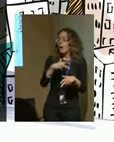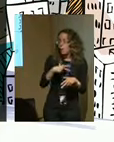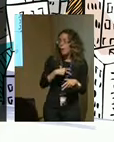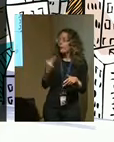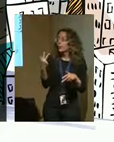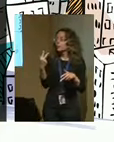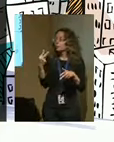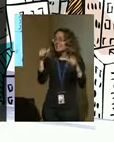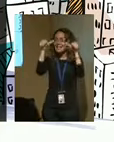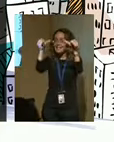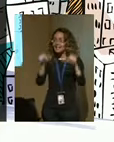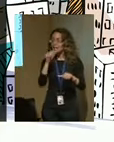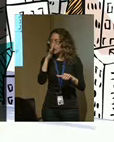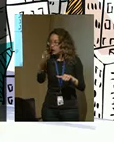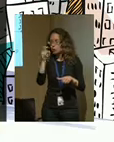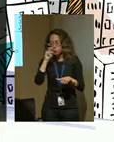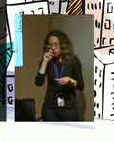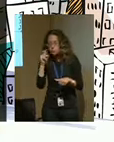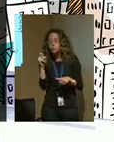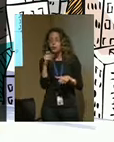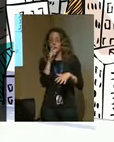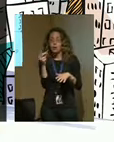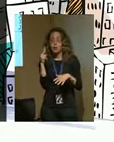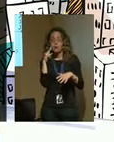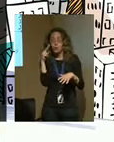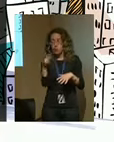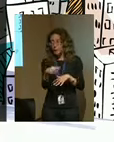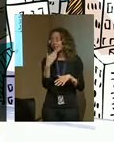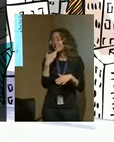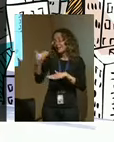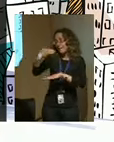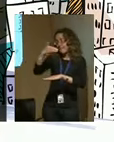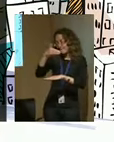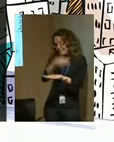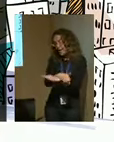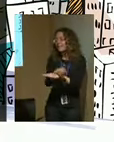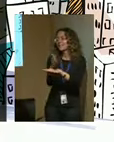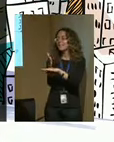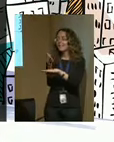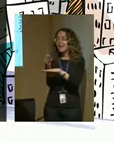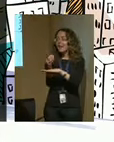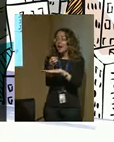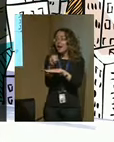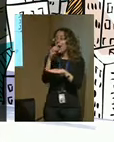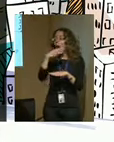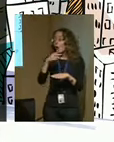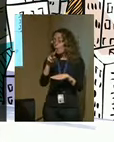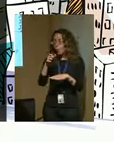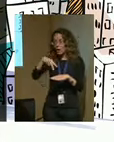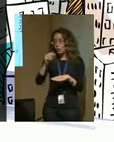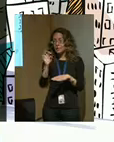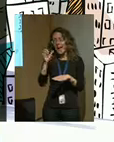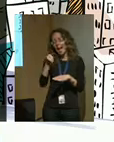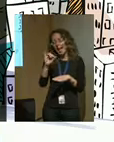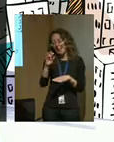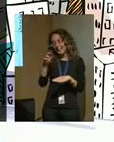mundo pasionalmente en y lo van a ver, y si vienen a Buenos Aires van a ver la realidad de esto. Y ahora hemos hecho